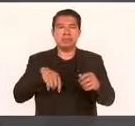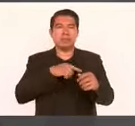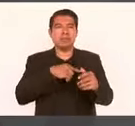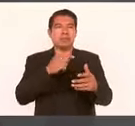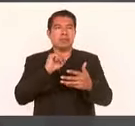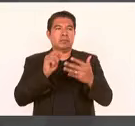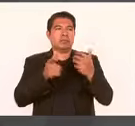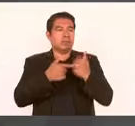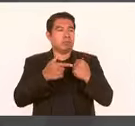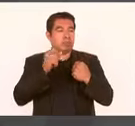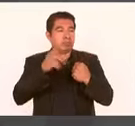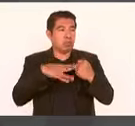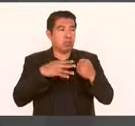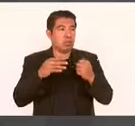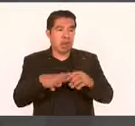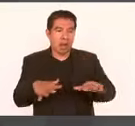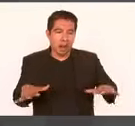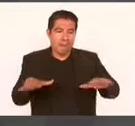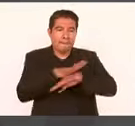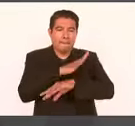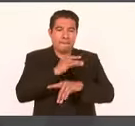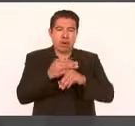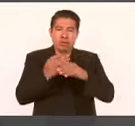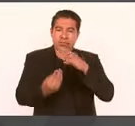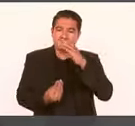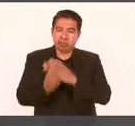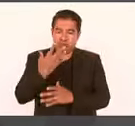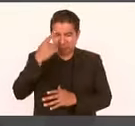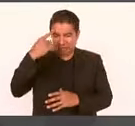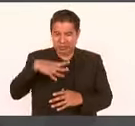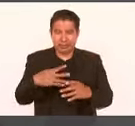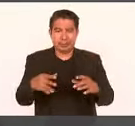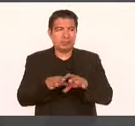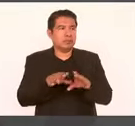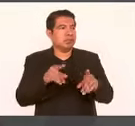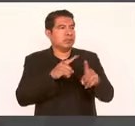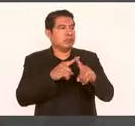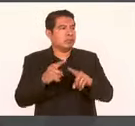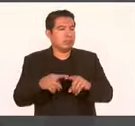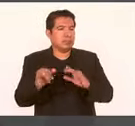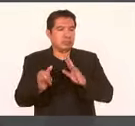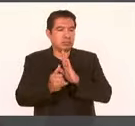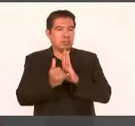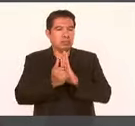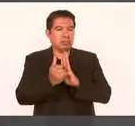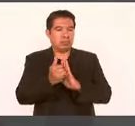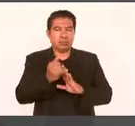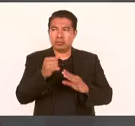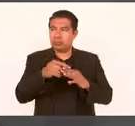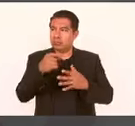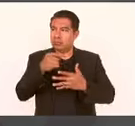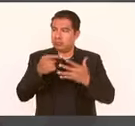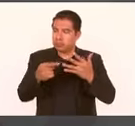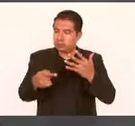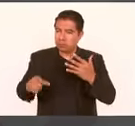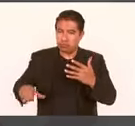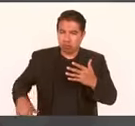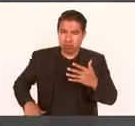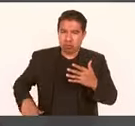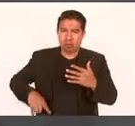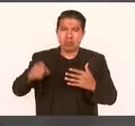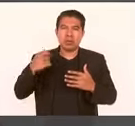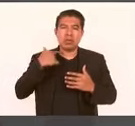los principales cambios respecto a la forma en la que se hacían las reconstrucciones por los anteriores gobiernos,